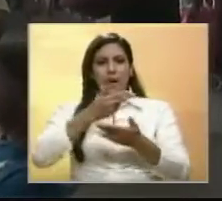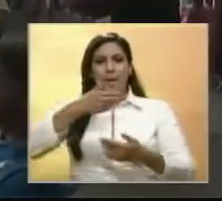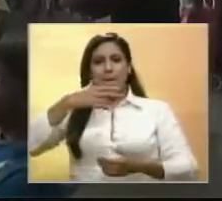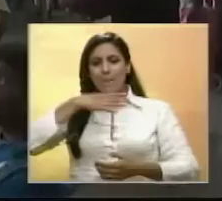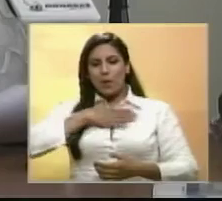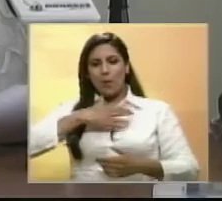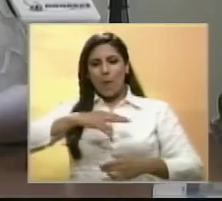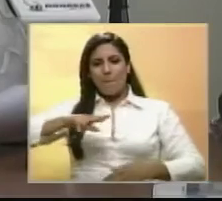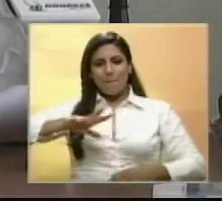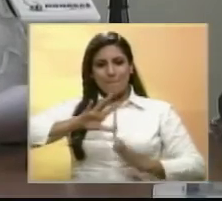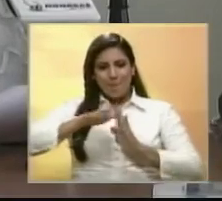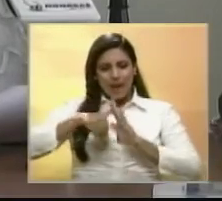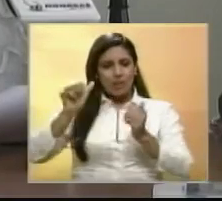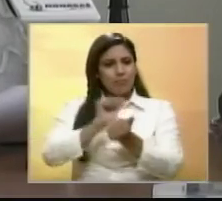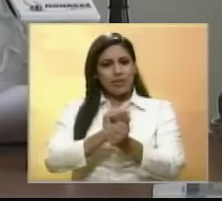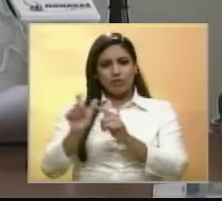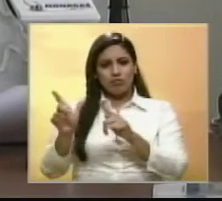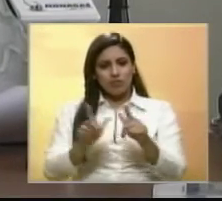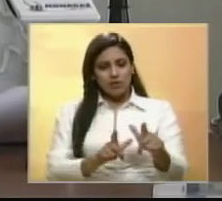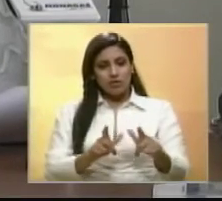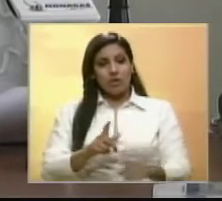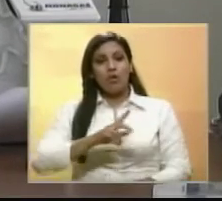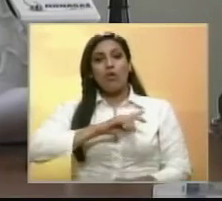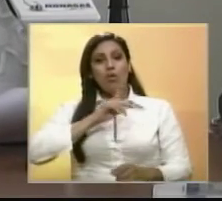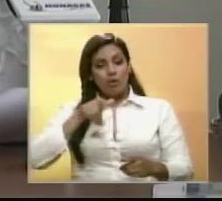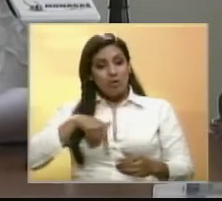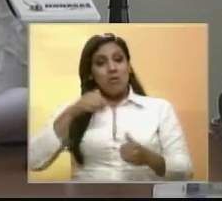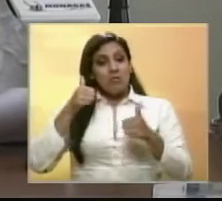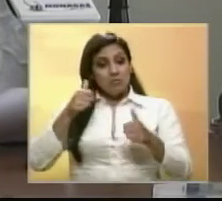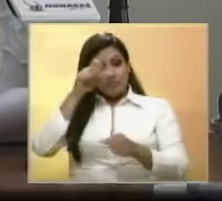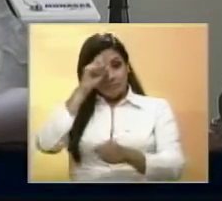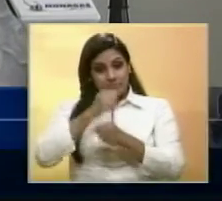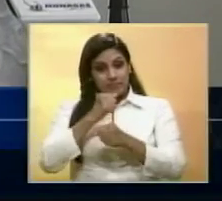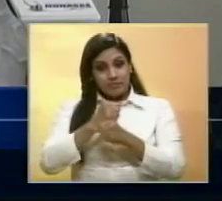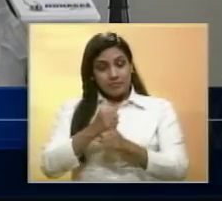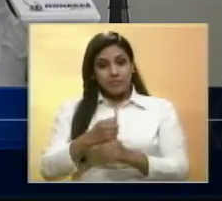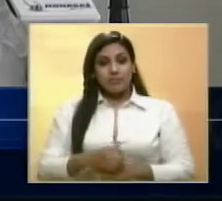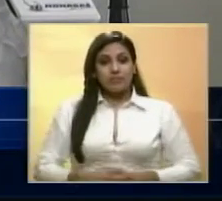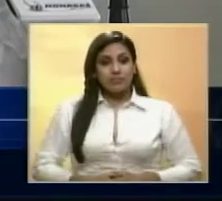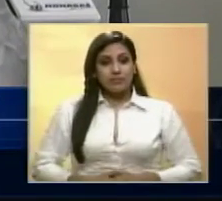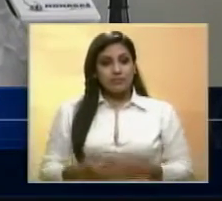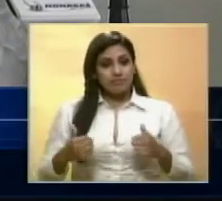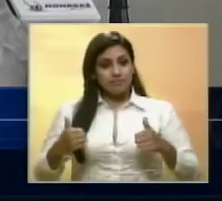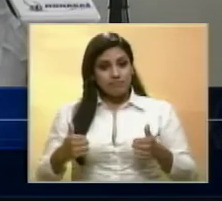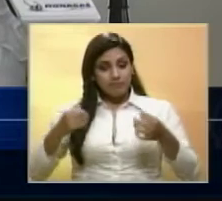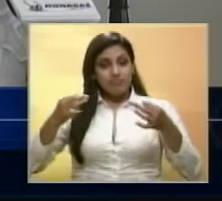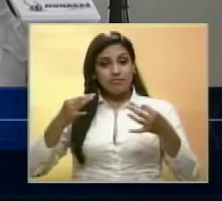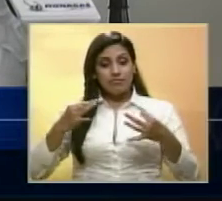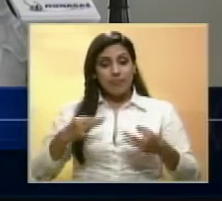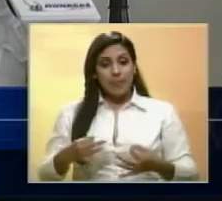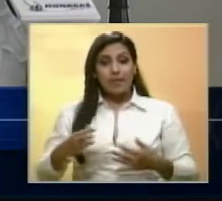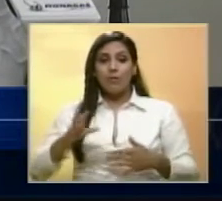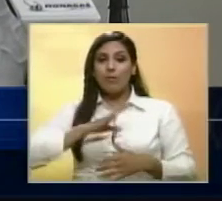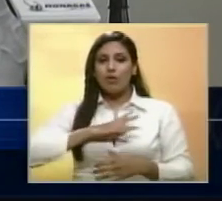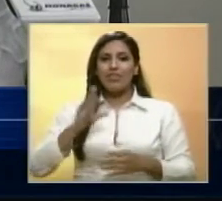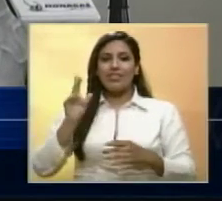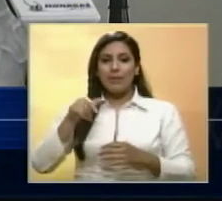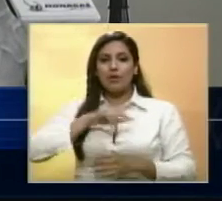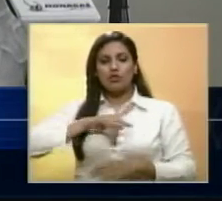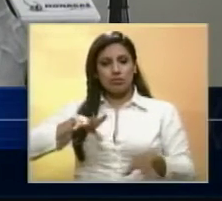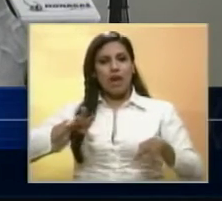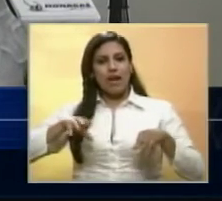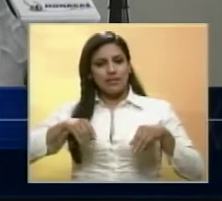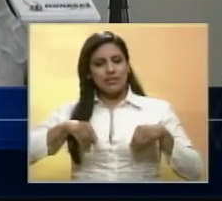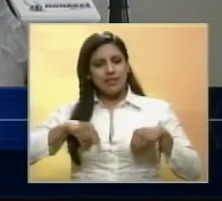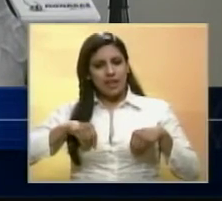bandas criminales. Esto nos indica que funcionó pues, el operativo de seguridad, por consiguiente debemos